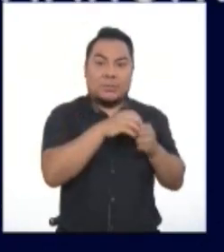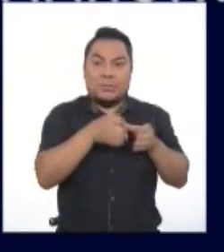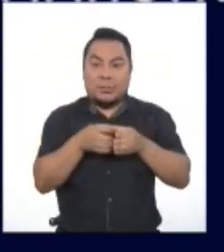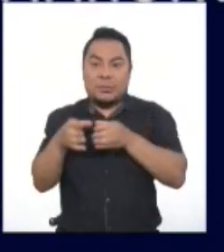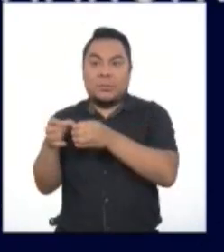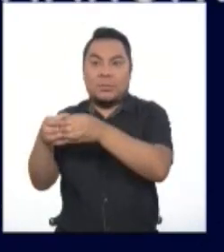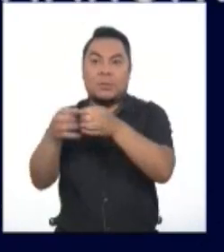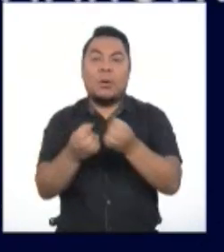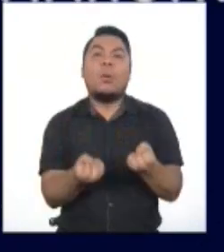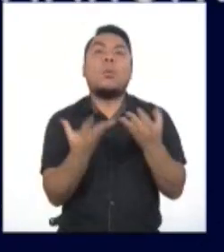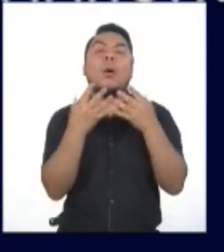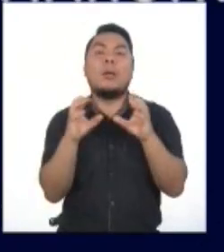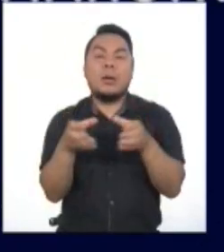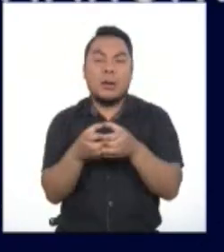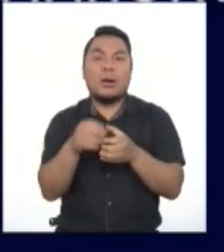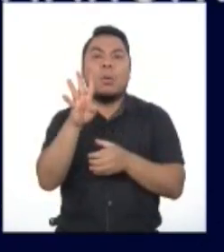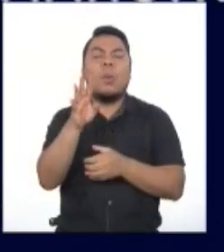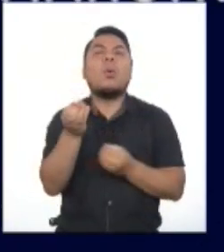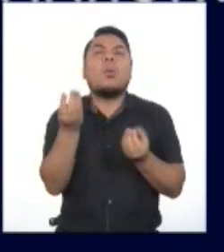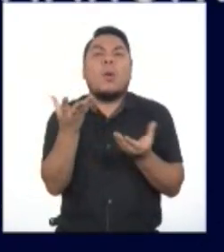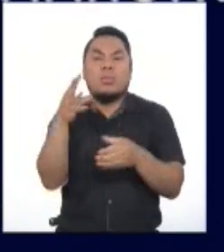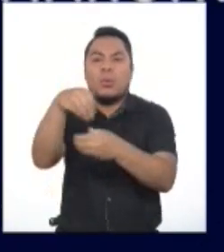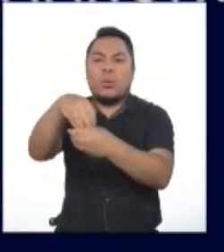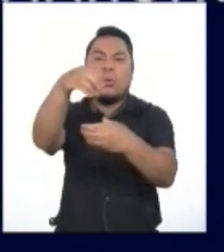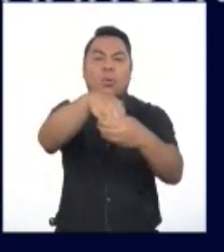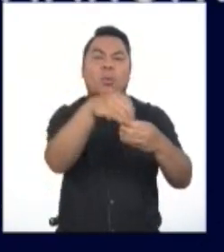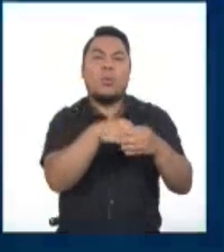¿cuántos grupos de 4 equipos se formaron?